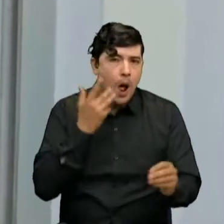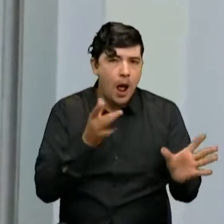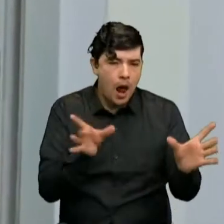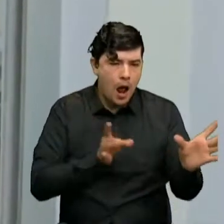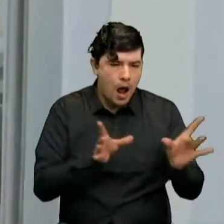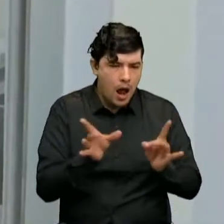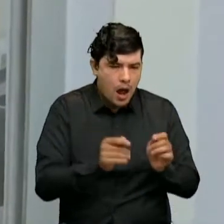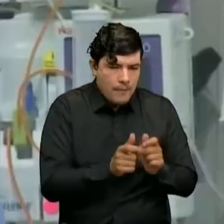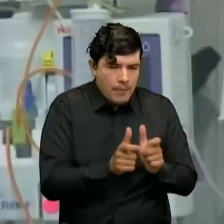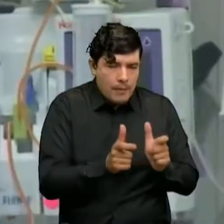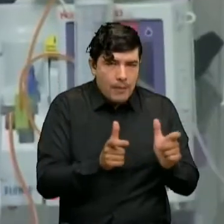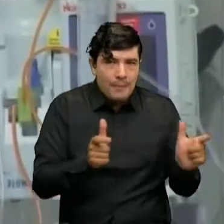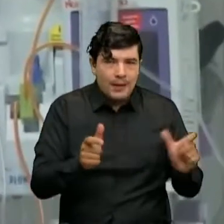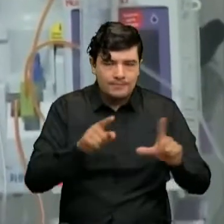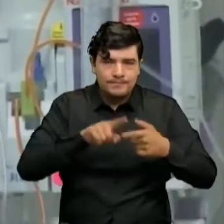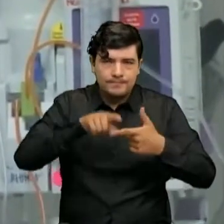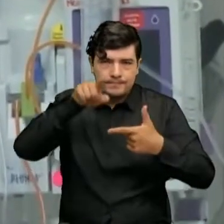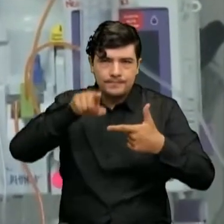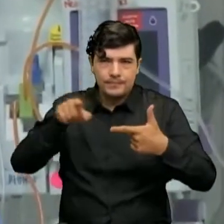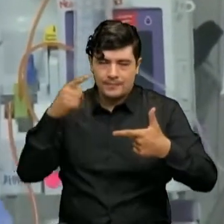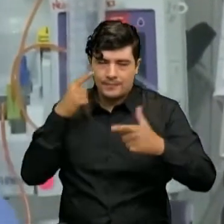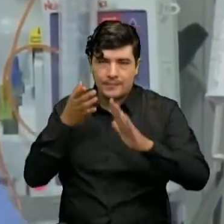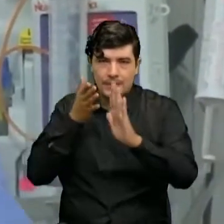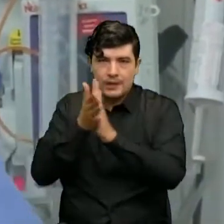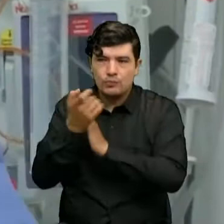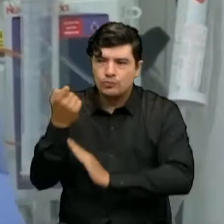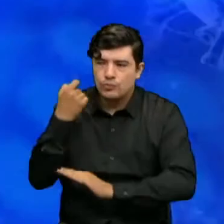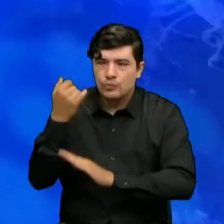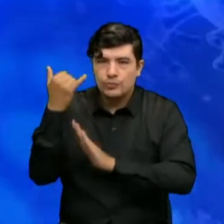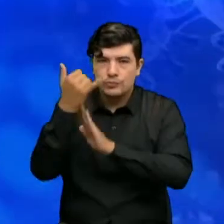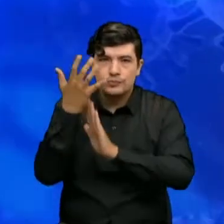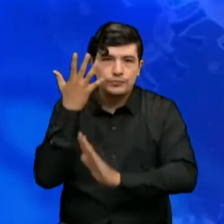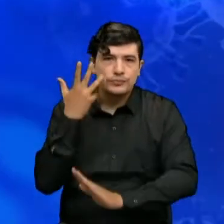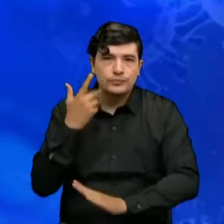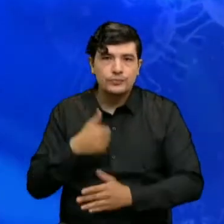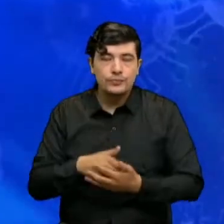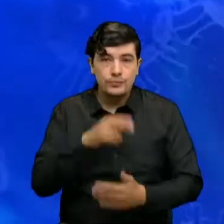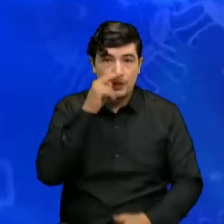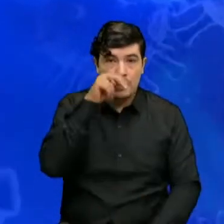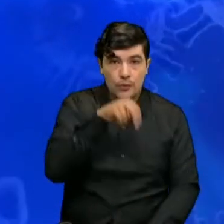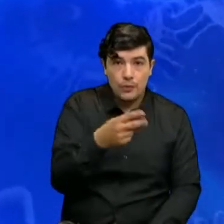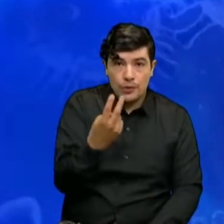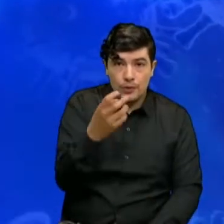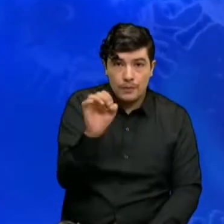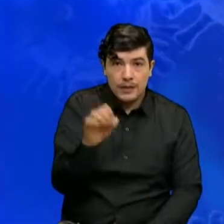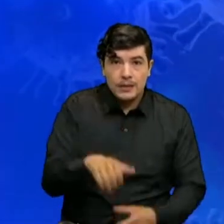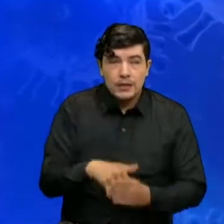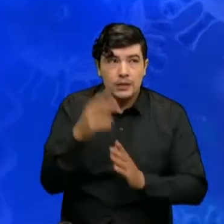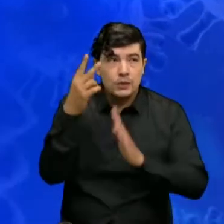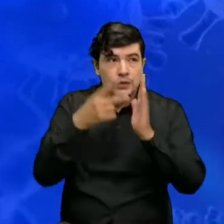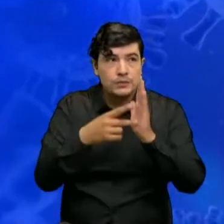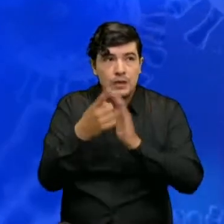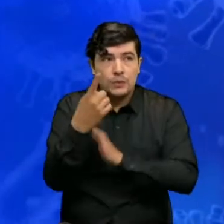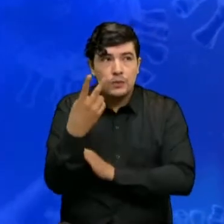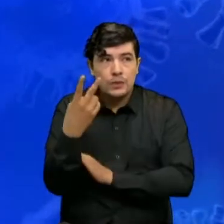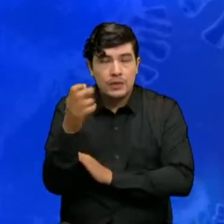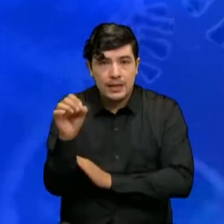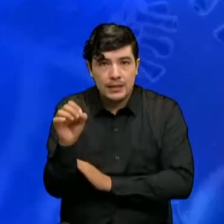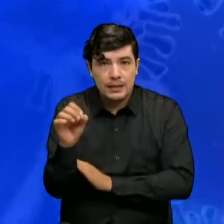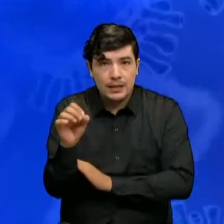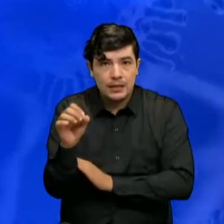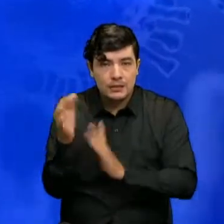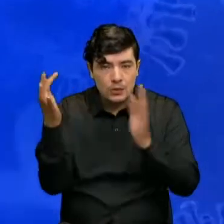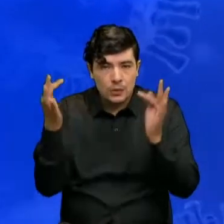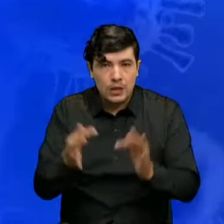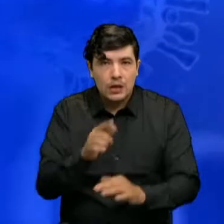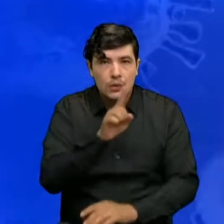Este es el balance de cifras de la pandemia en el departamento los últimos días. Junio 20, 2.130 nuevos contagios para